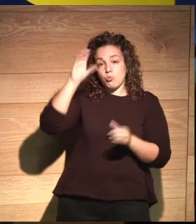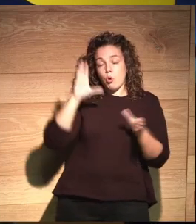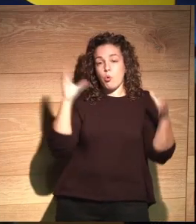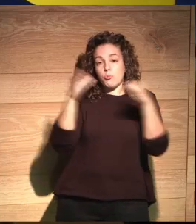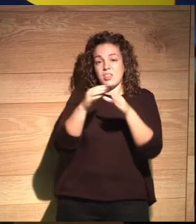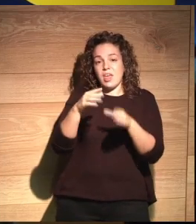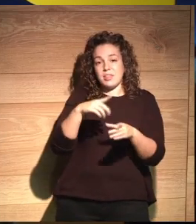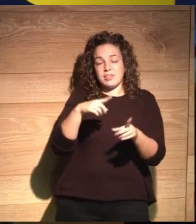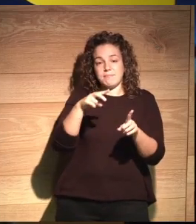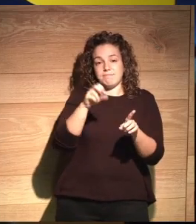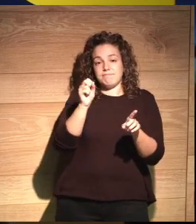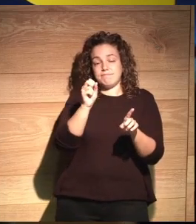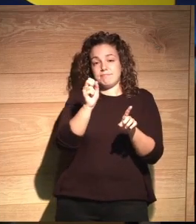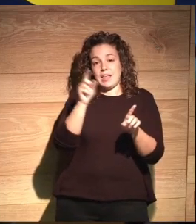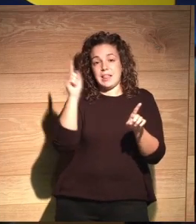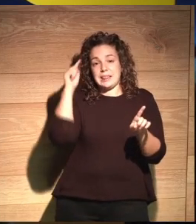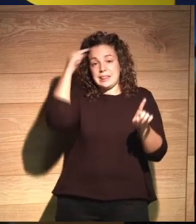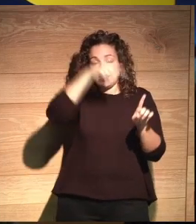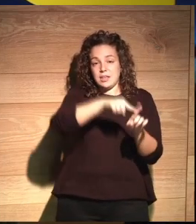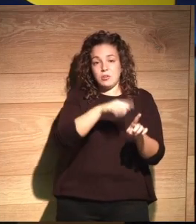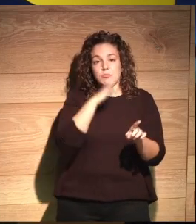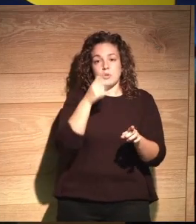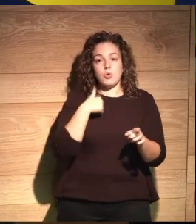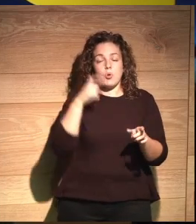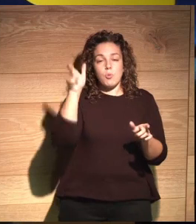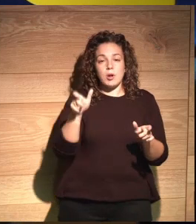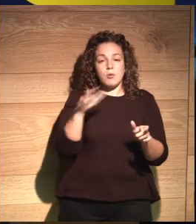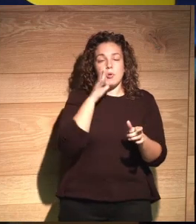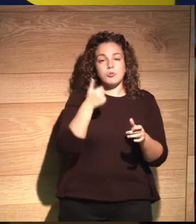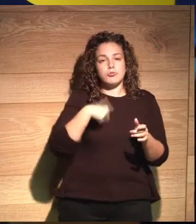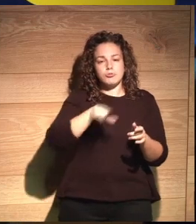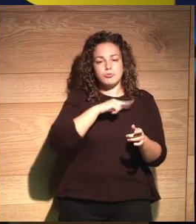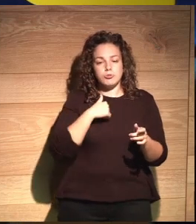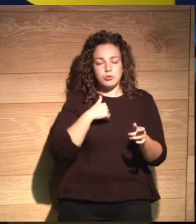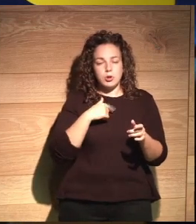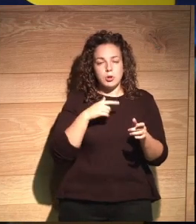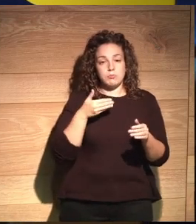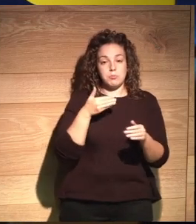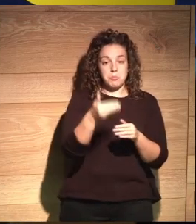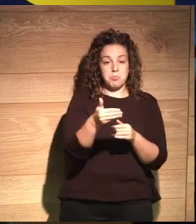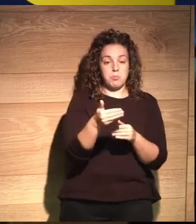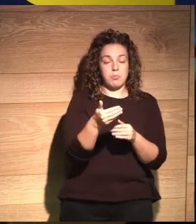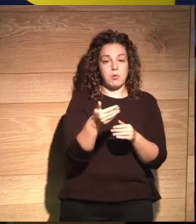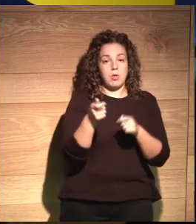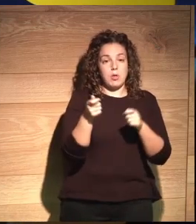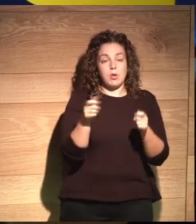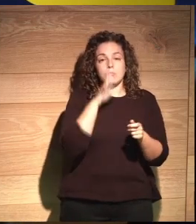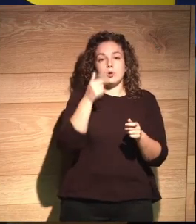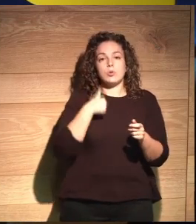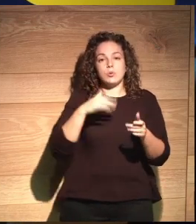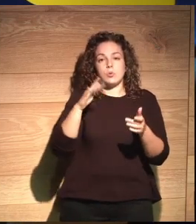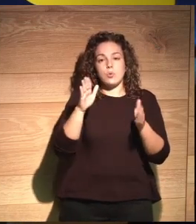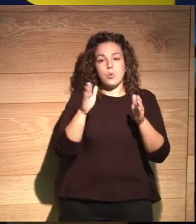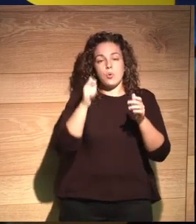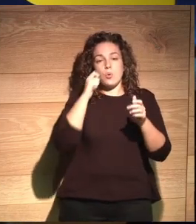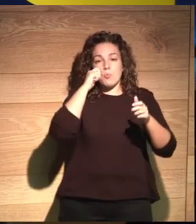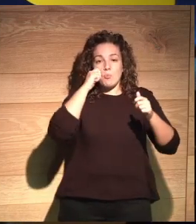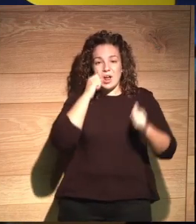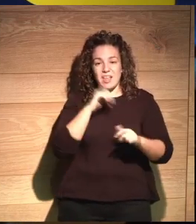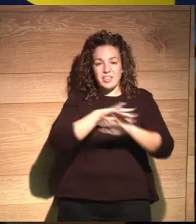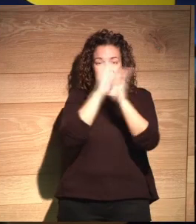humanos digitales en los que se combinan eso a lo que vamos a dedicar nuestro próximo número que son las humanidades en un mundo